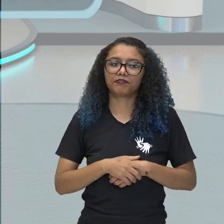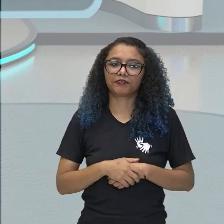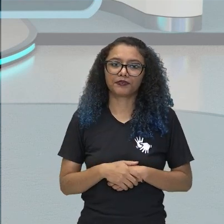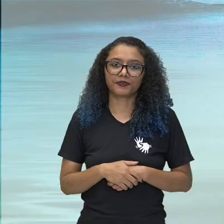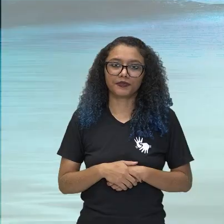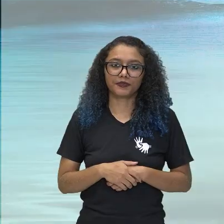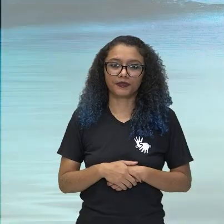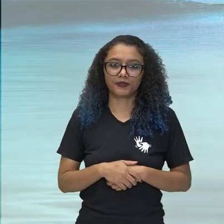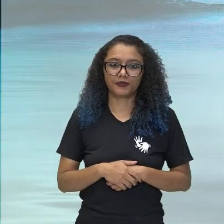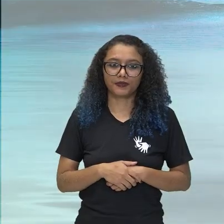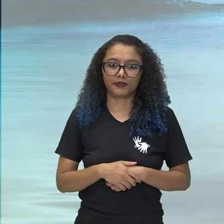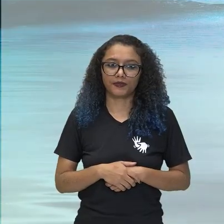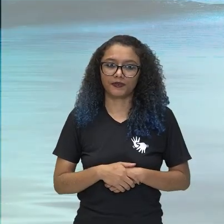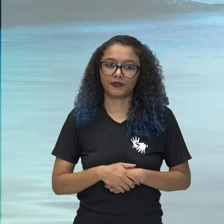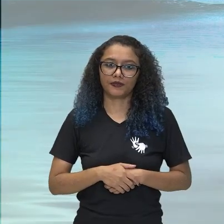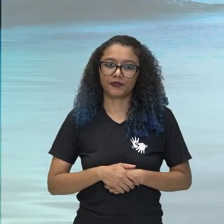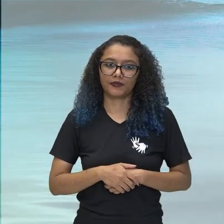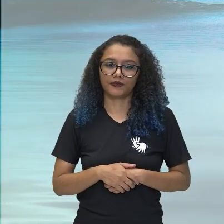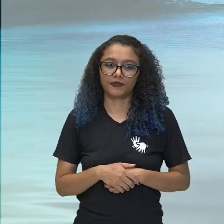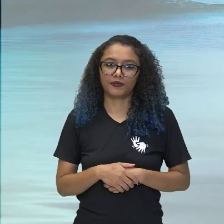áudio.